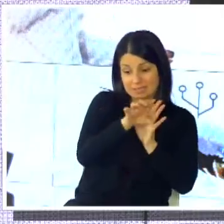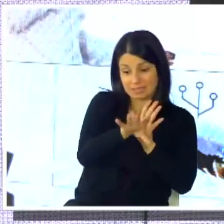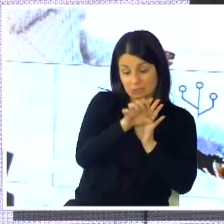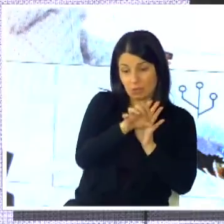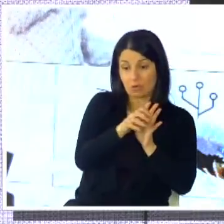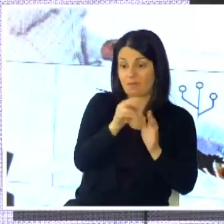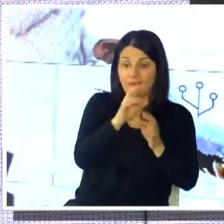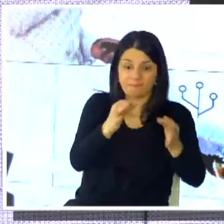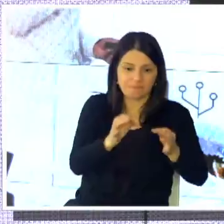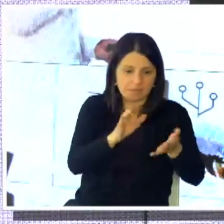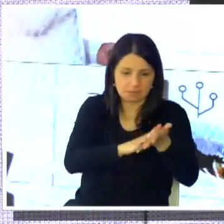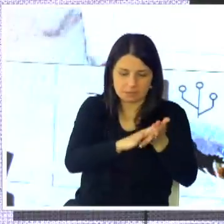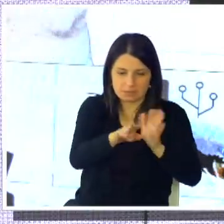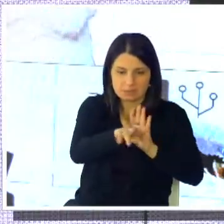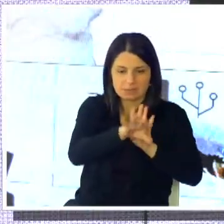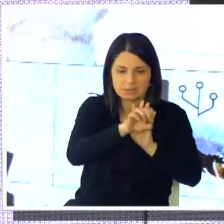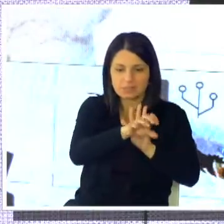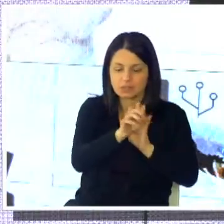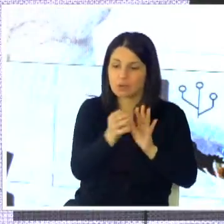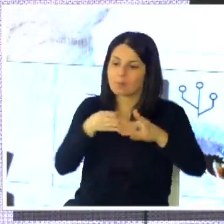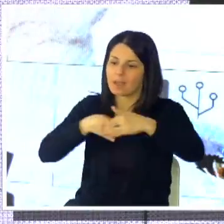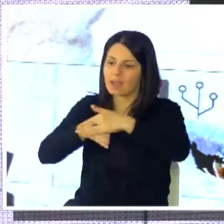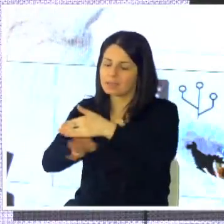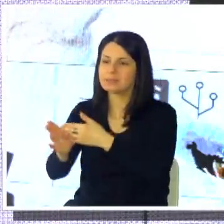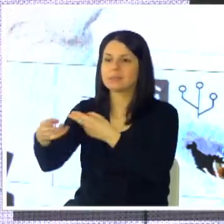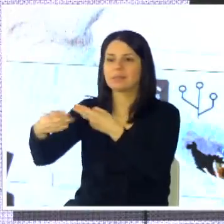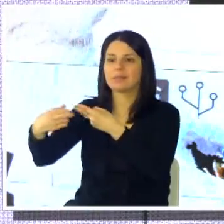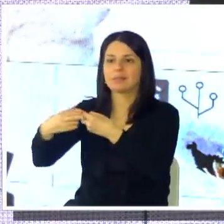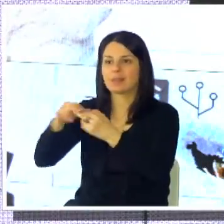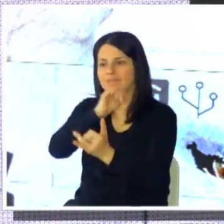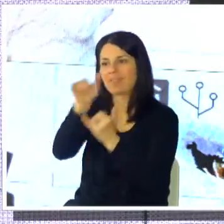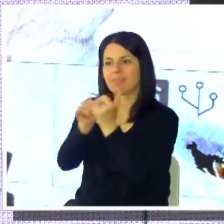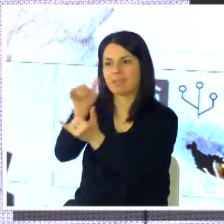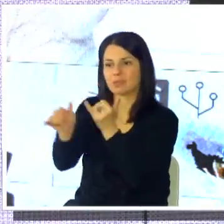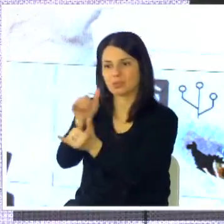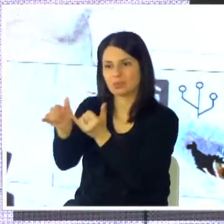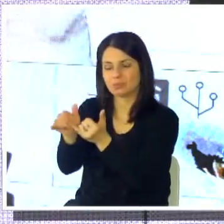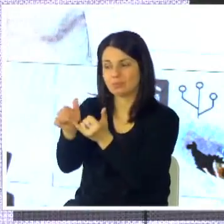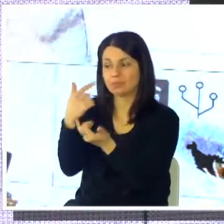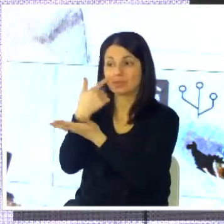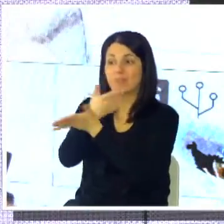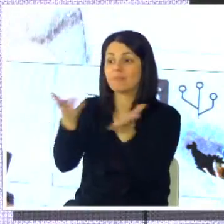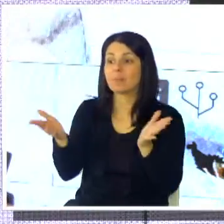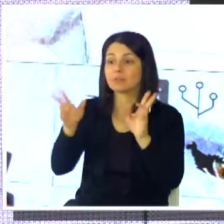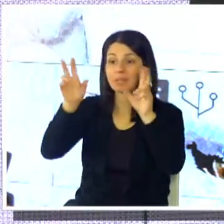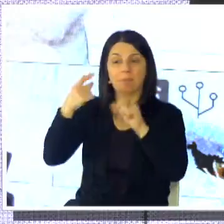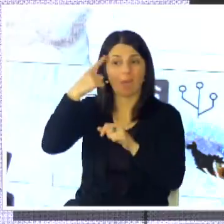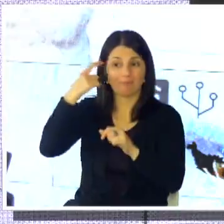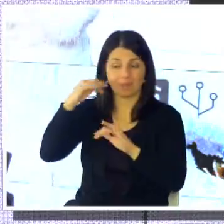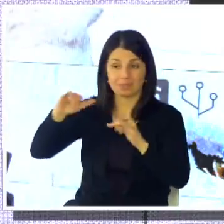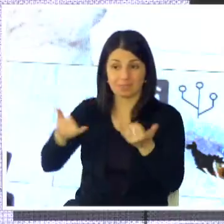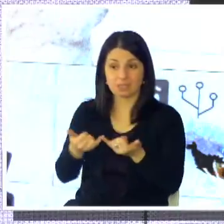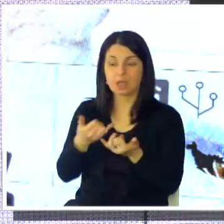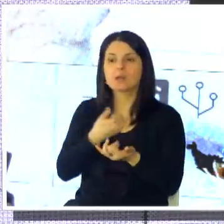dispositivo físico a integrar a la plataforma todos estos datos, y les voy a mostrar un poco, basados en esta experiencia que